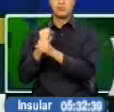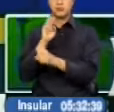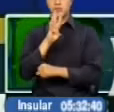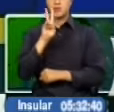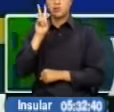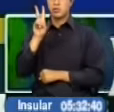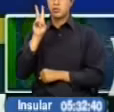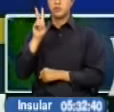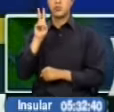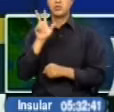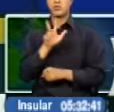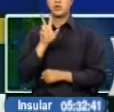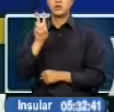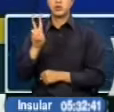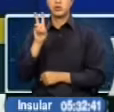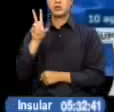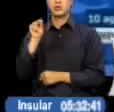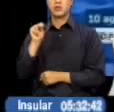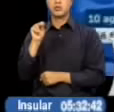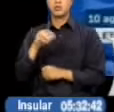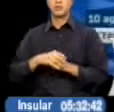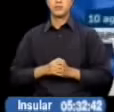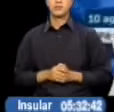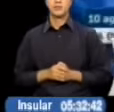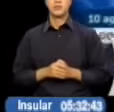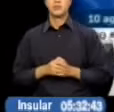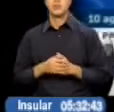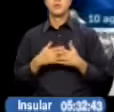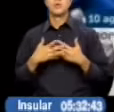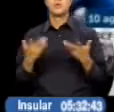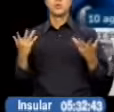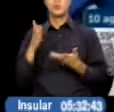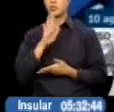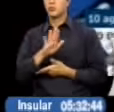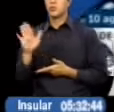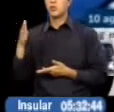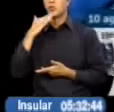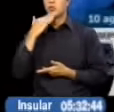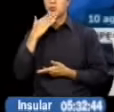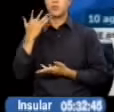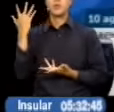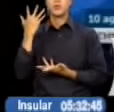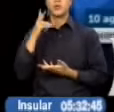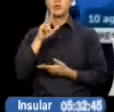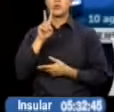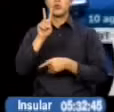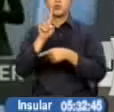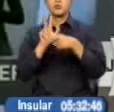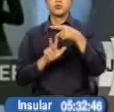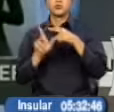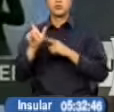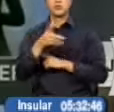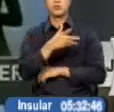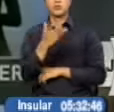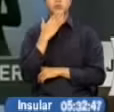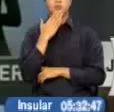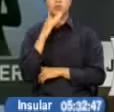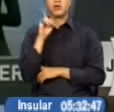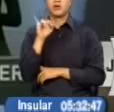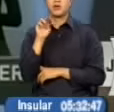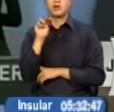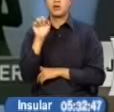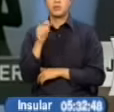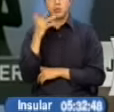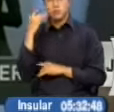esta pena 36 en contra la inhabilitación para ejercer cargos públicos no alcanzó los dos tercios necesarios por tanto dilma rousseff